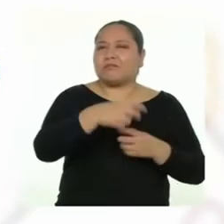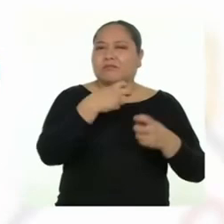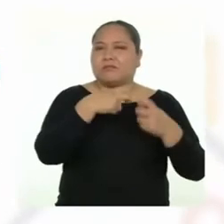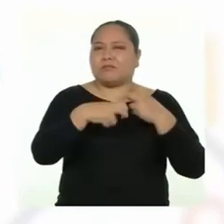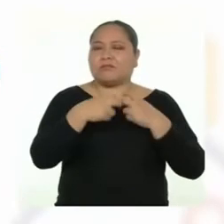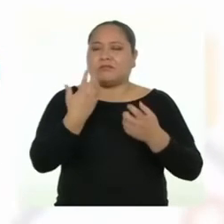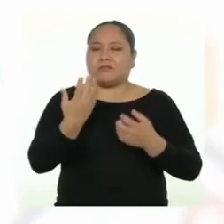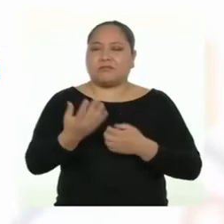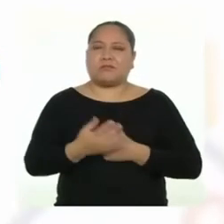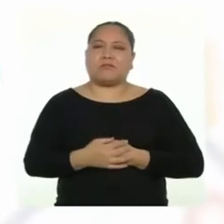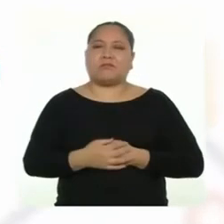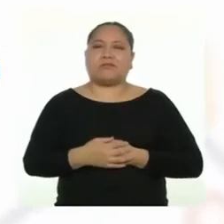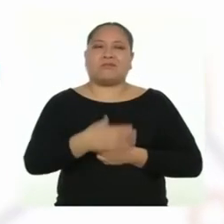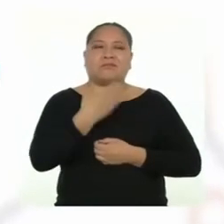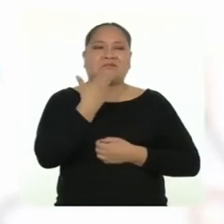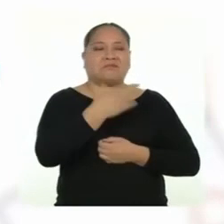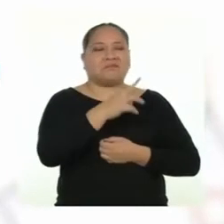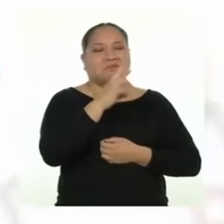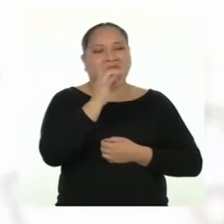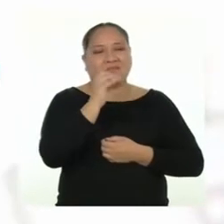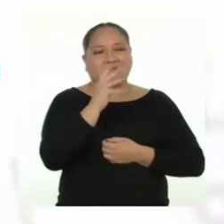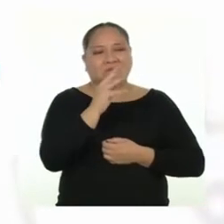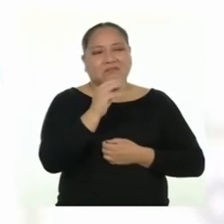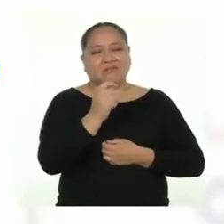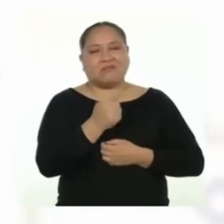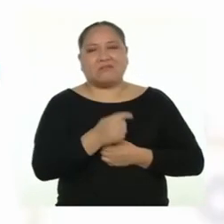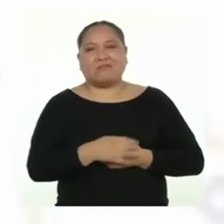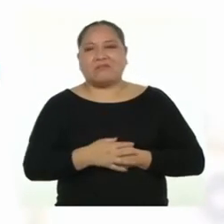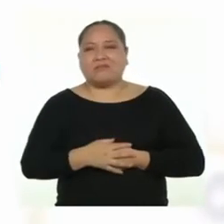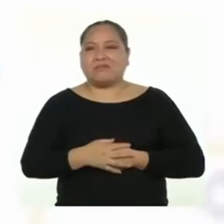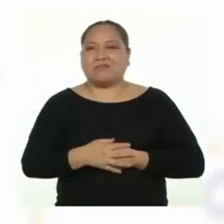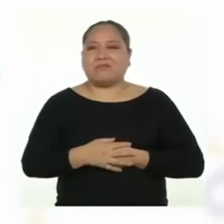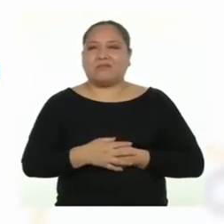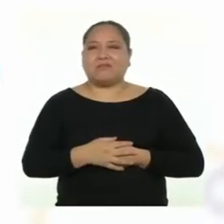situación? Gracias, Rebot.